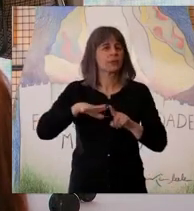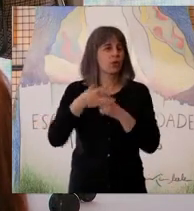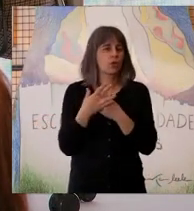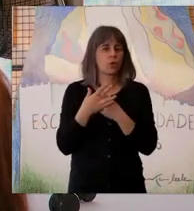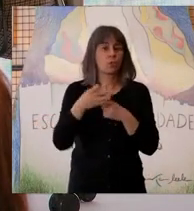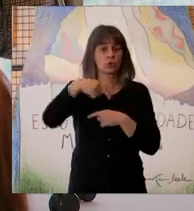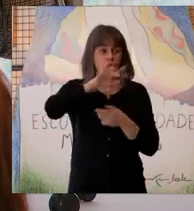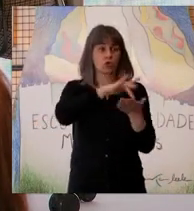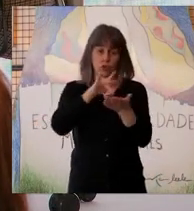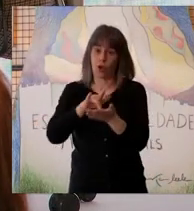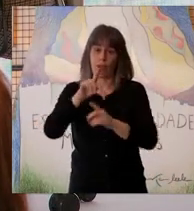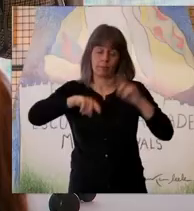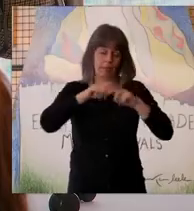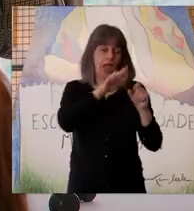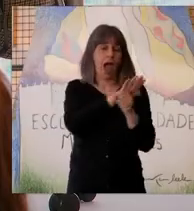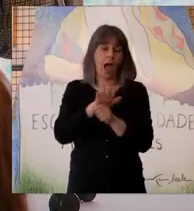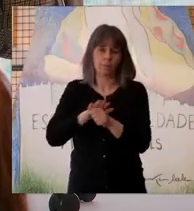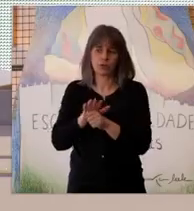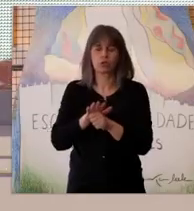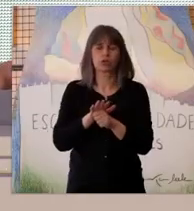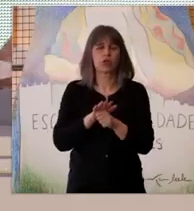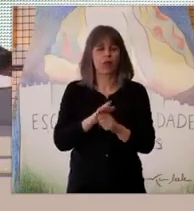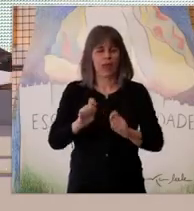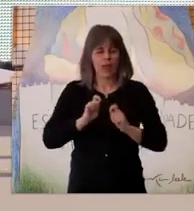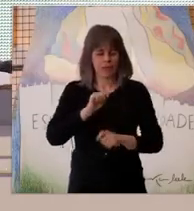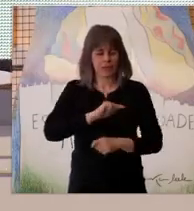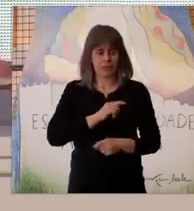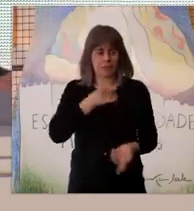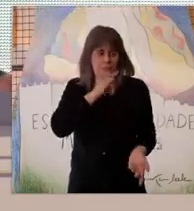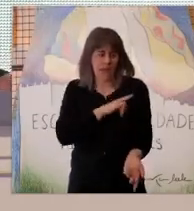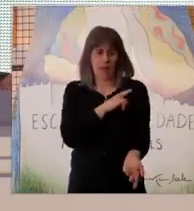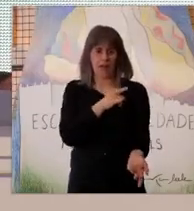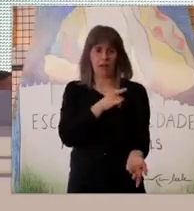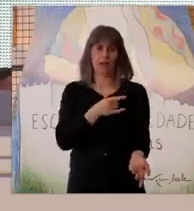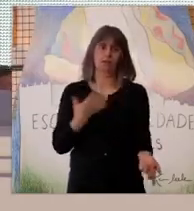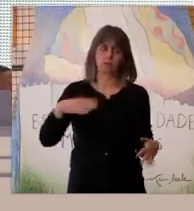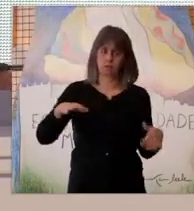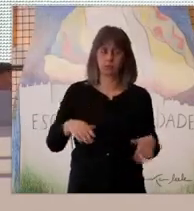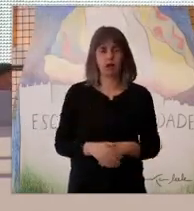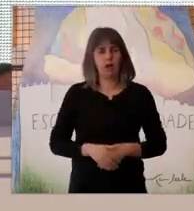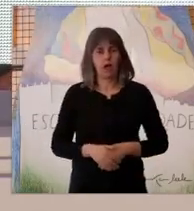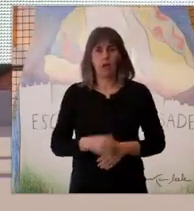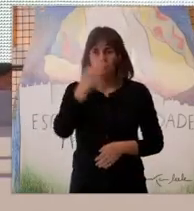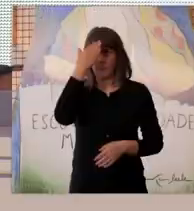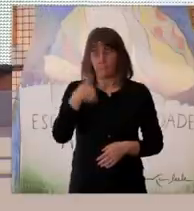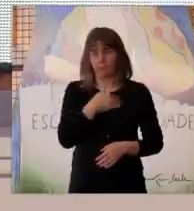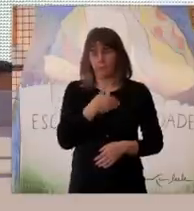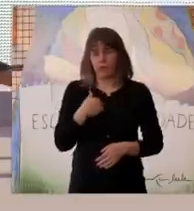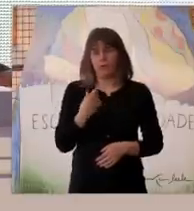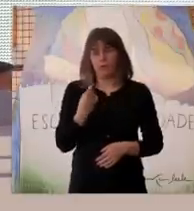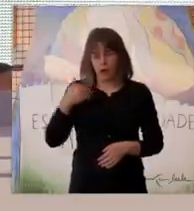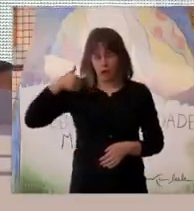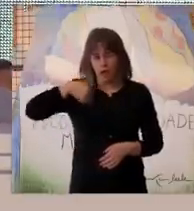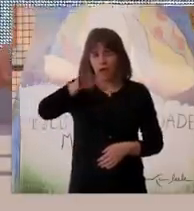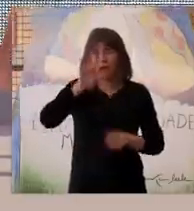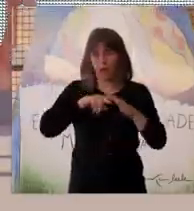ámbitos y en distintos foros que te hacen sentir mal y que dices madre mía lo que nos queda todavía por avanzar Pero bueno